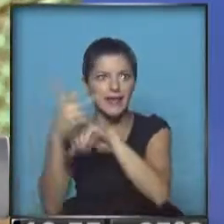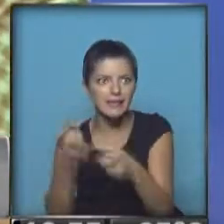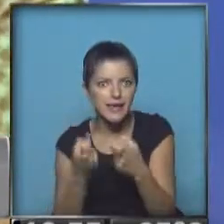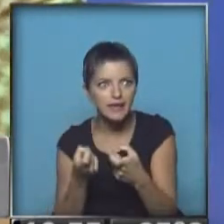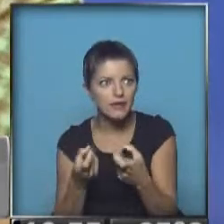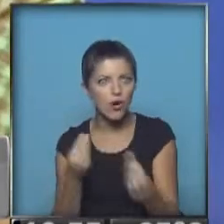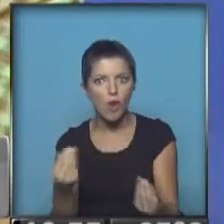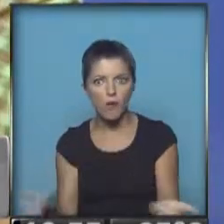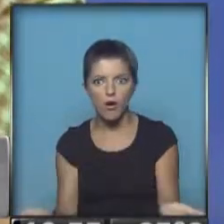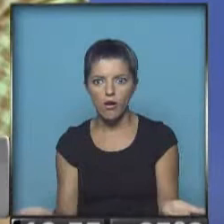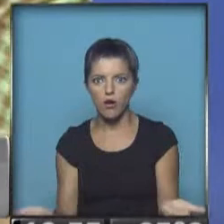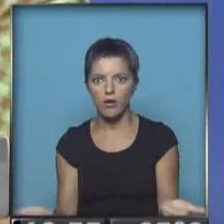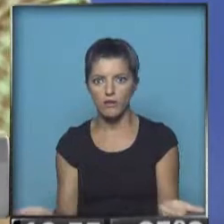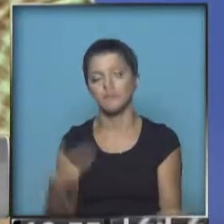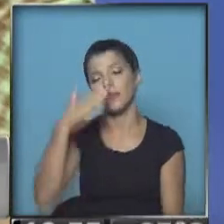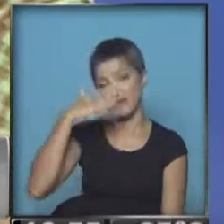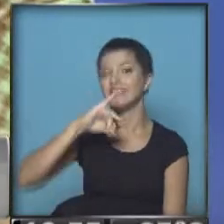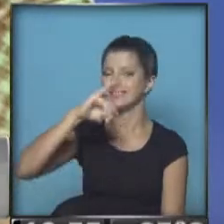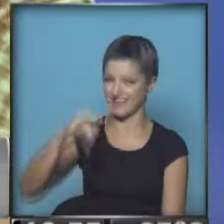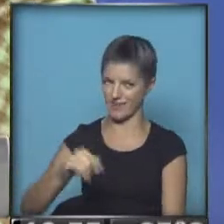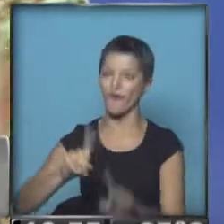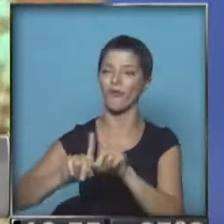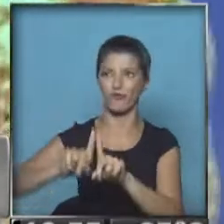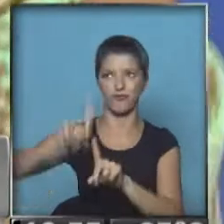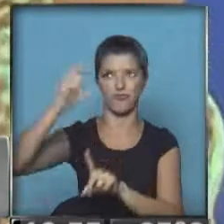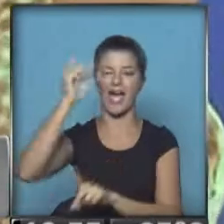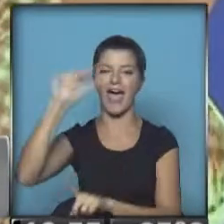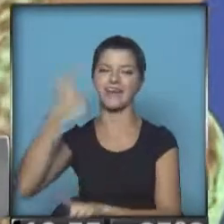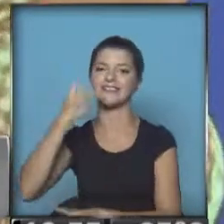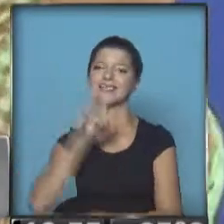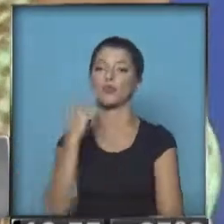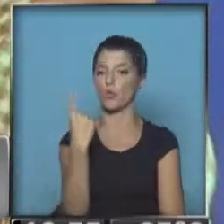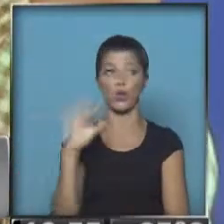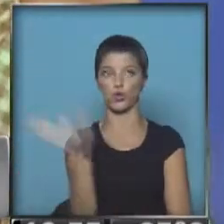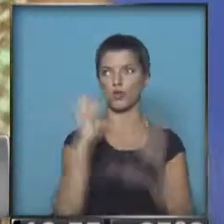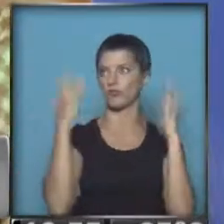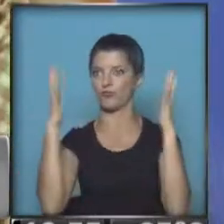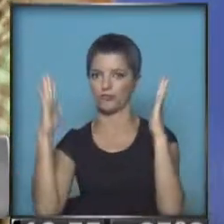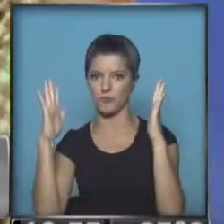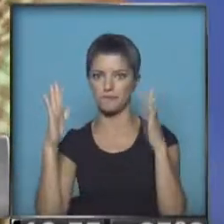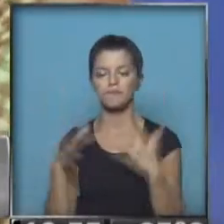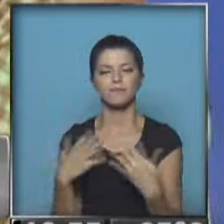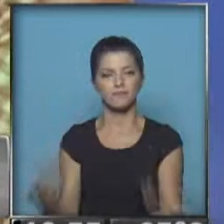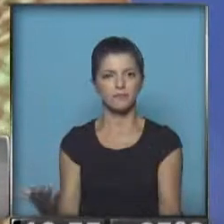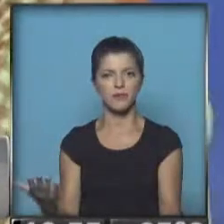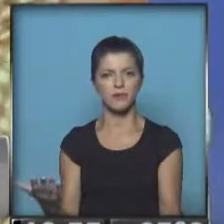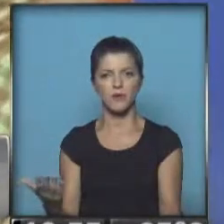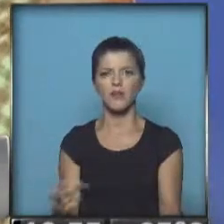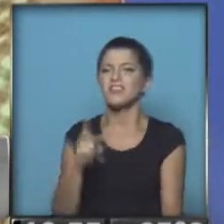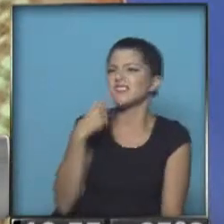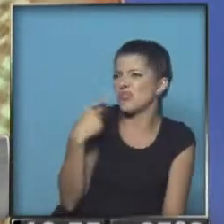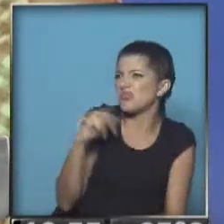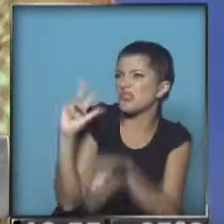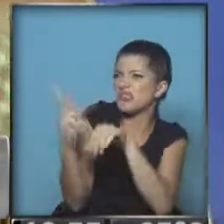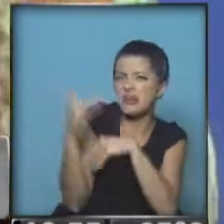satélites? Después sí, cuando lanzamos el ARSAT 1 estaban todos aplaudiendo. ¿Pero para qué estábamos construyendo